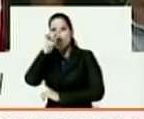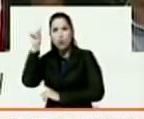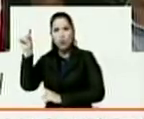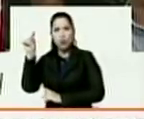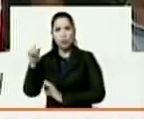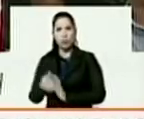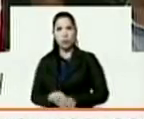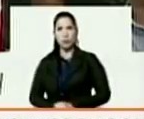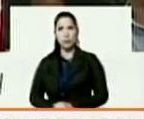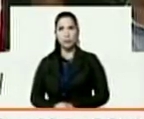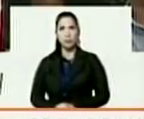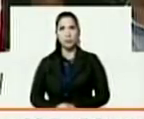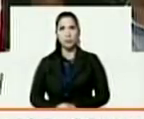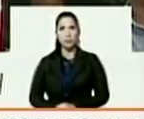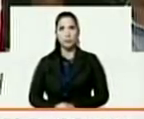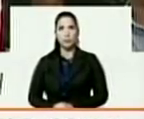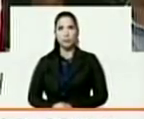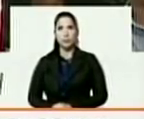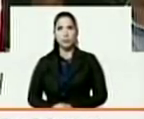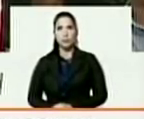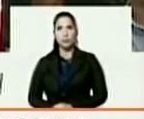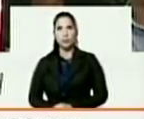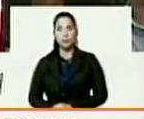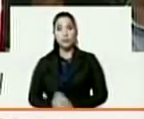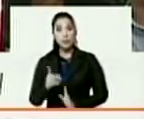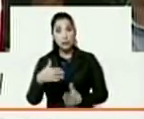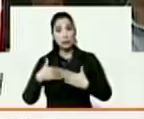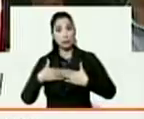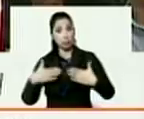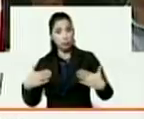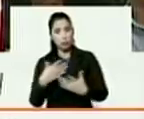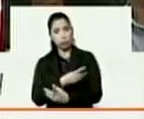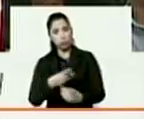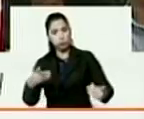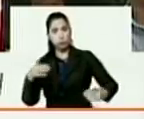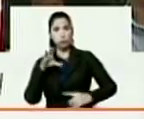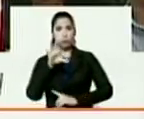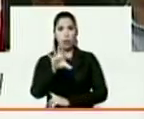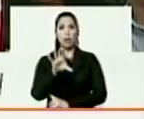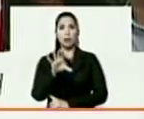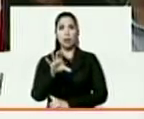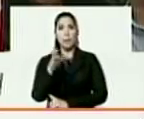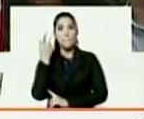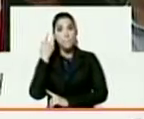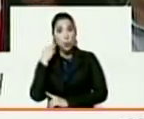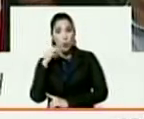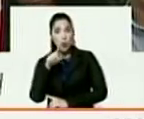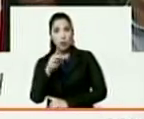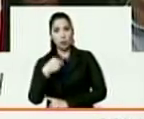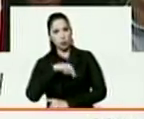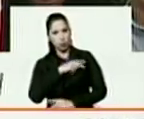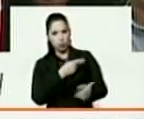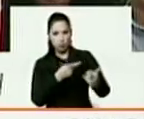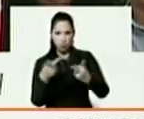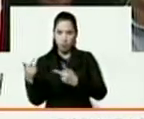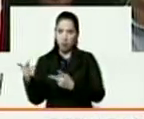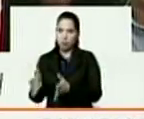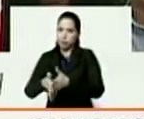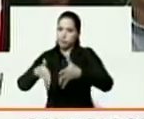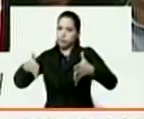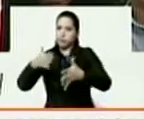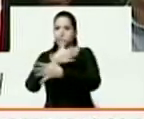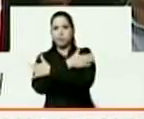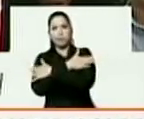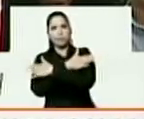rodilla es la garantía de la dignidad de la patria por eso le damos la bienvenida y un gran abrazo